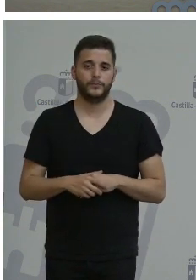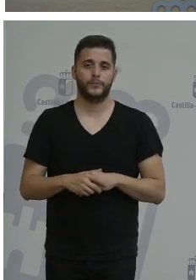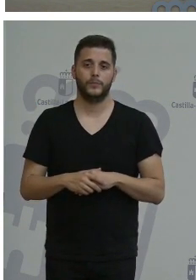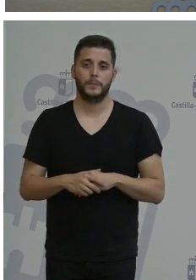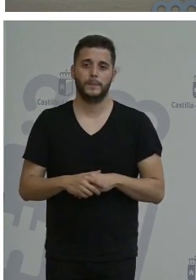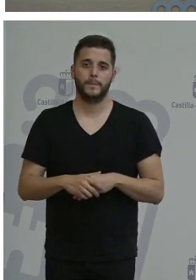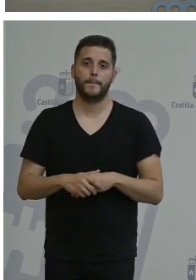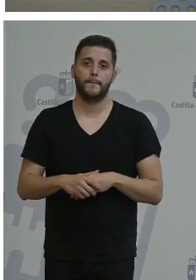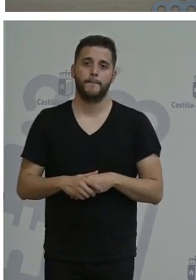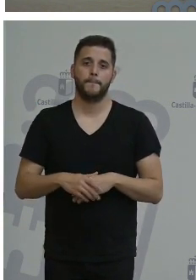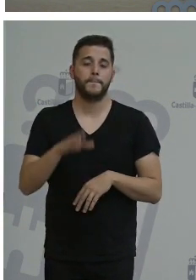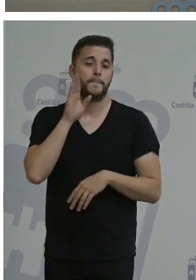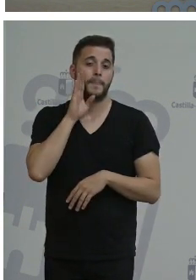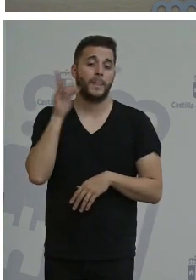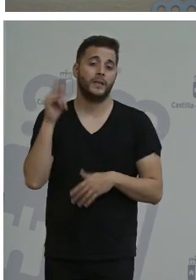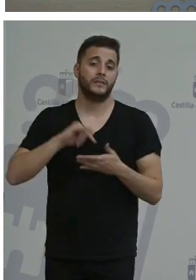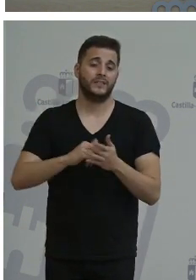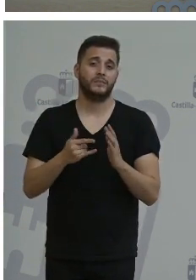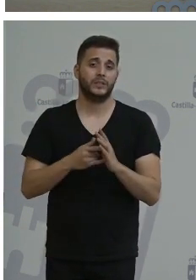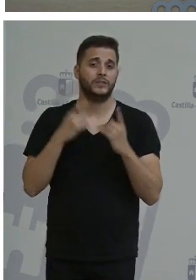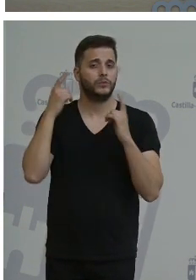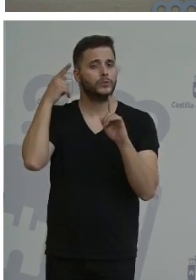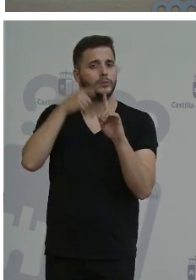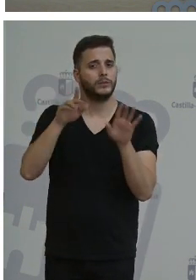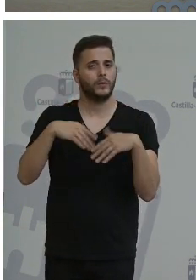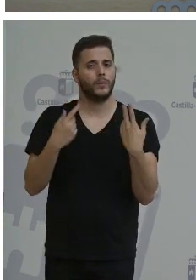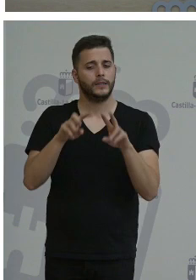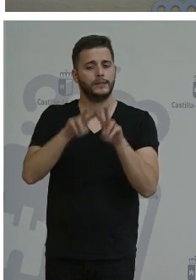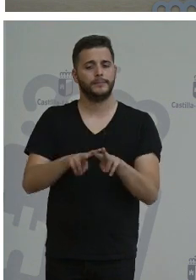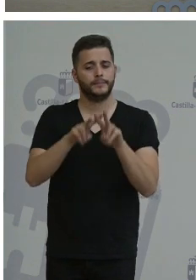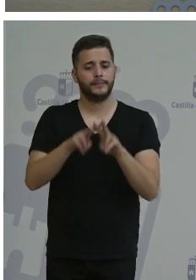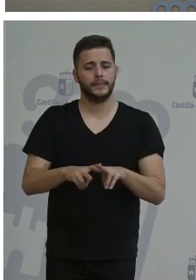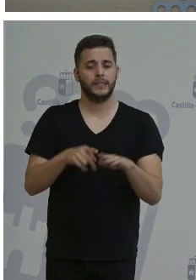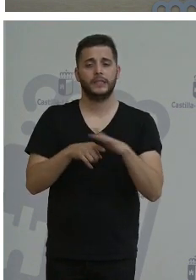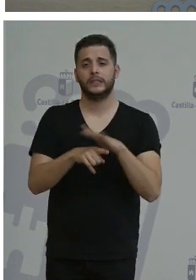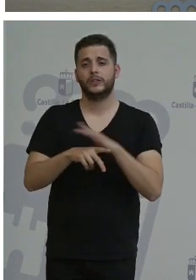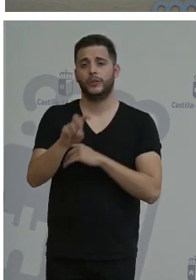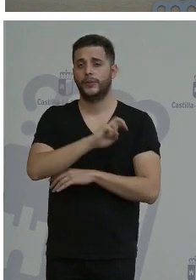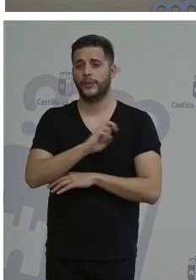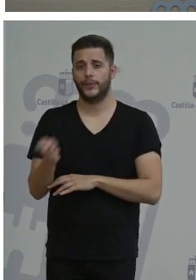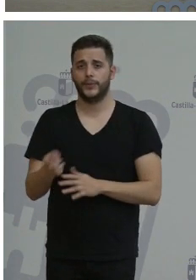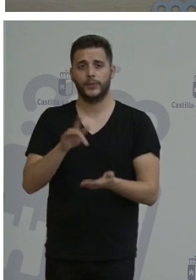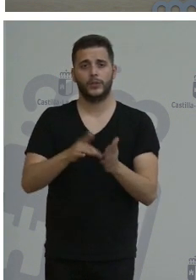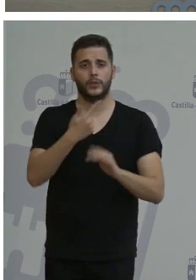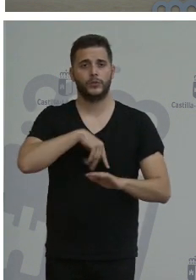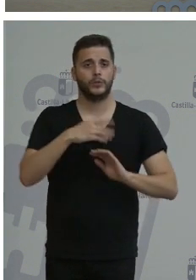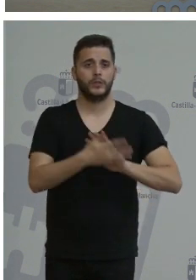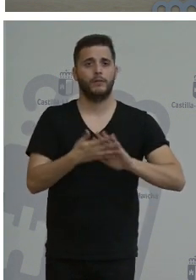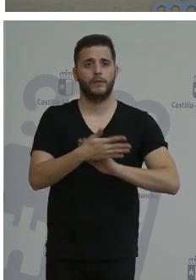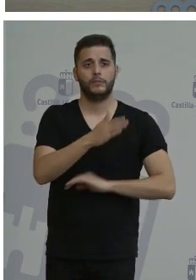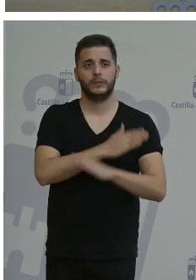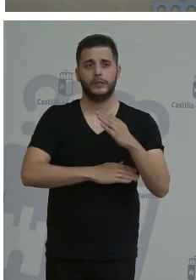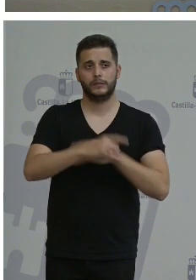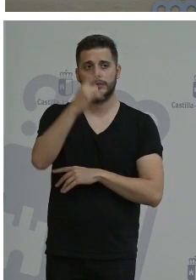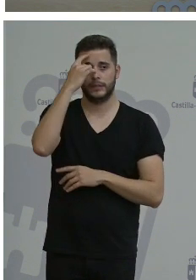Como os decía, este proyecto pretende investigar sobre la gestión de la diversidad cuando hablamos de personas con discapacidad intelectual.